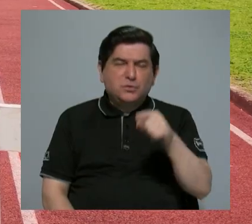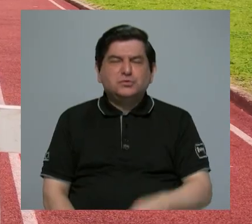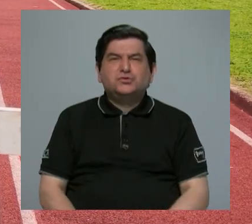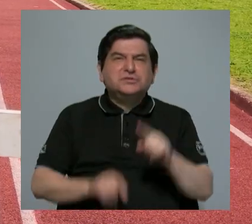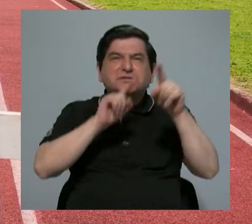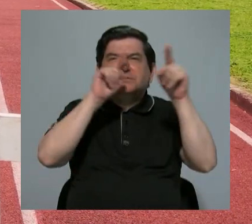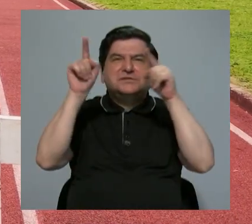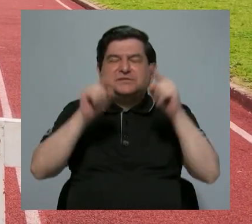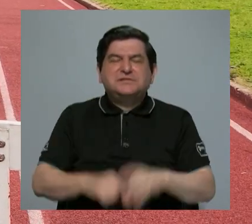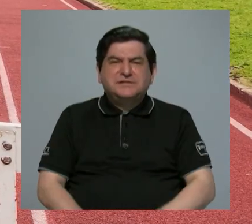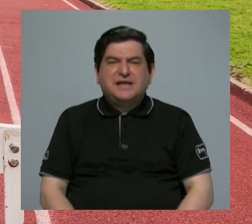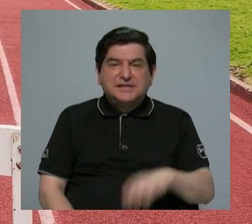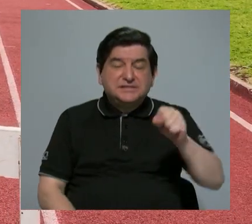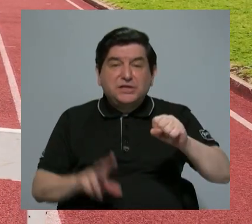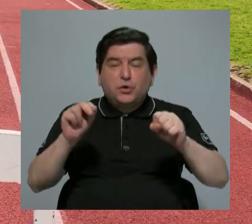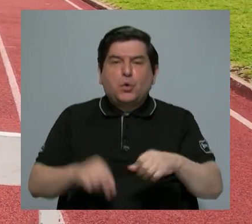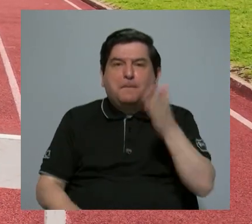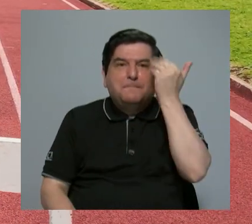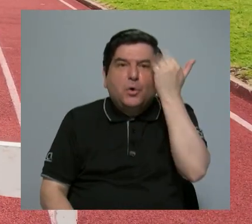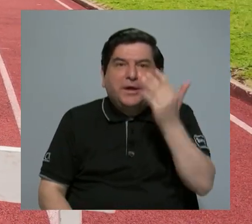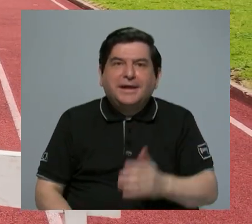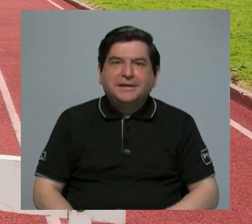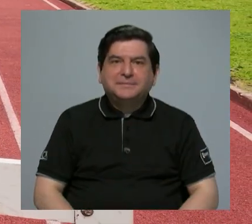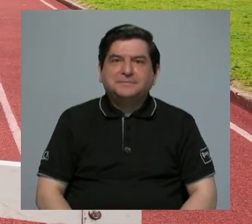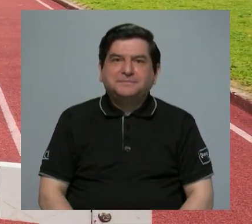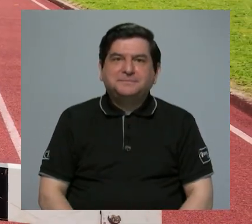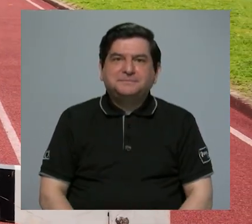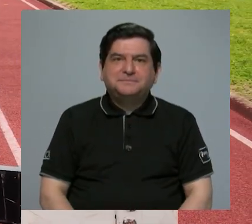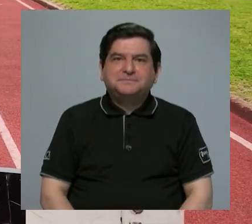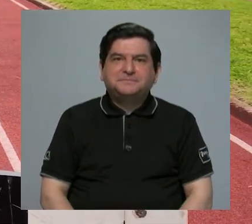sí o no? Sí. ¿Por qué?